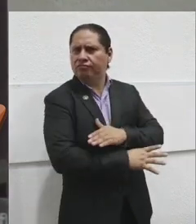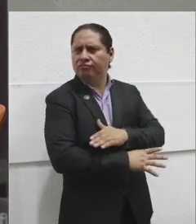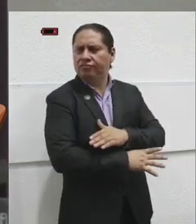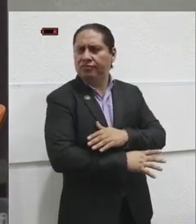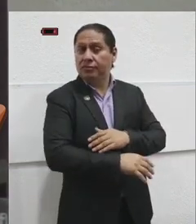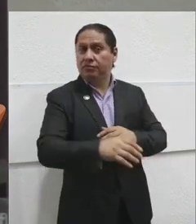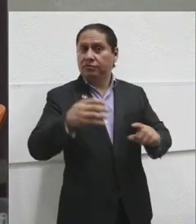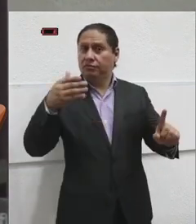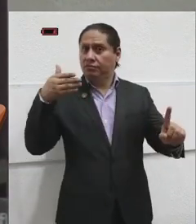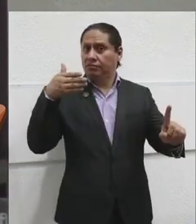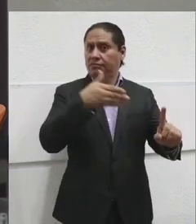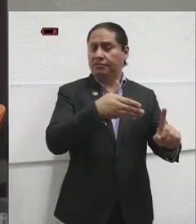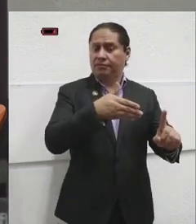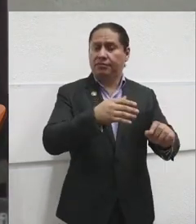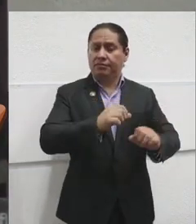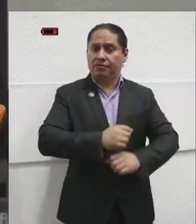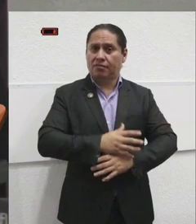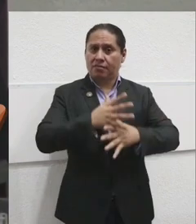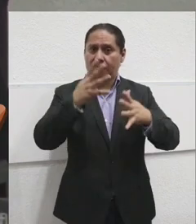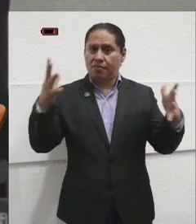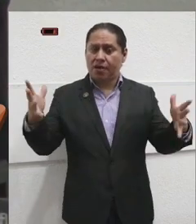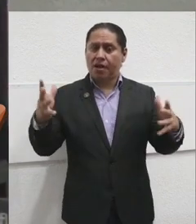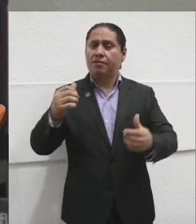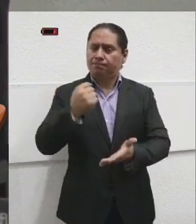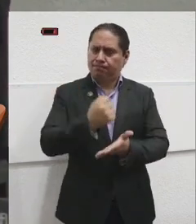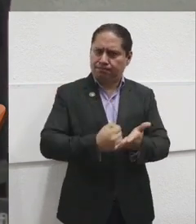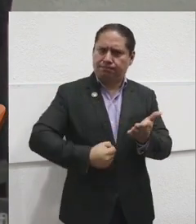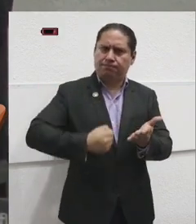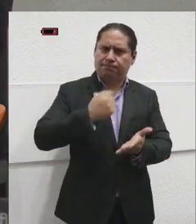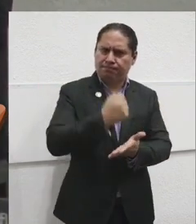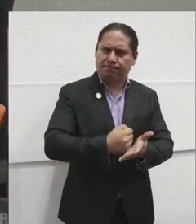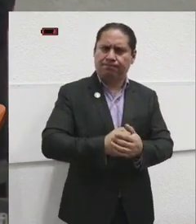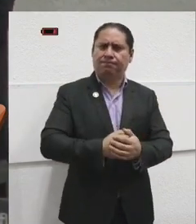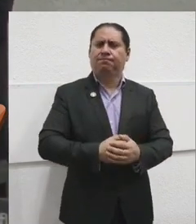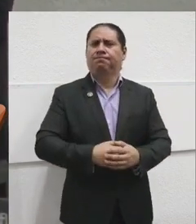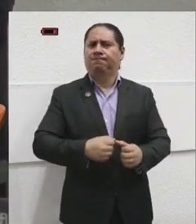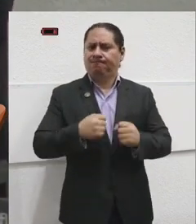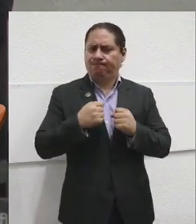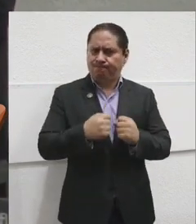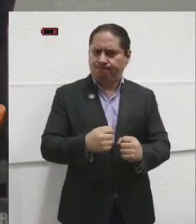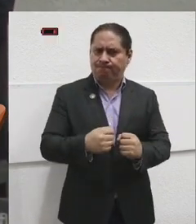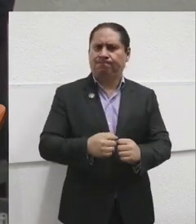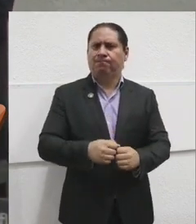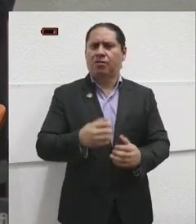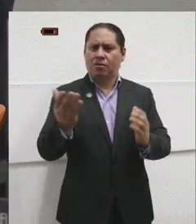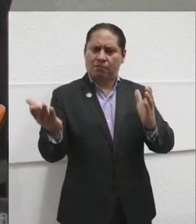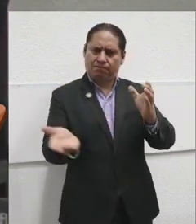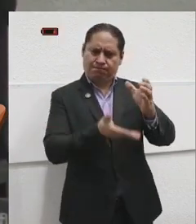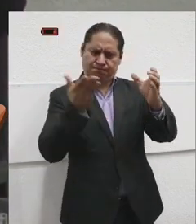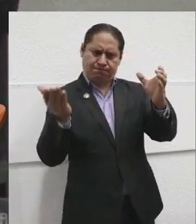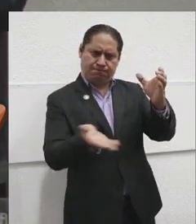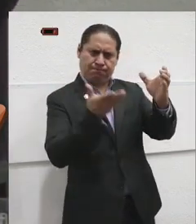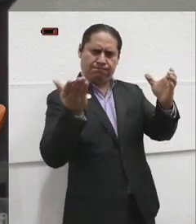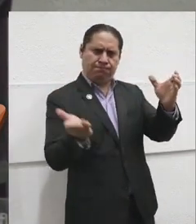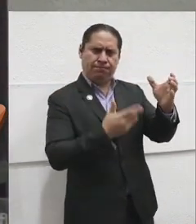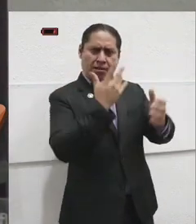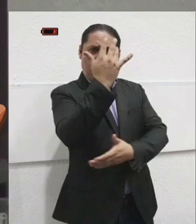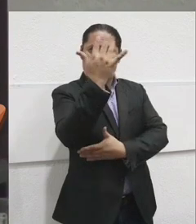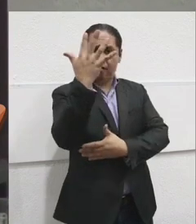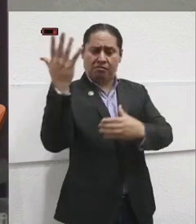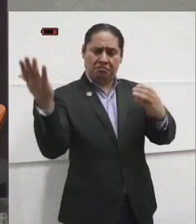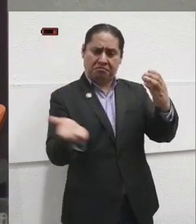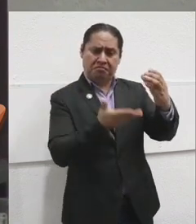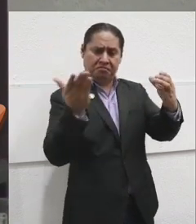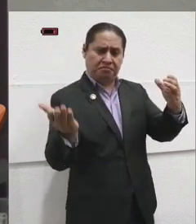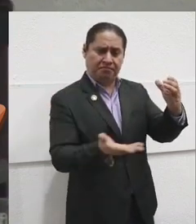mayúsculos, puesto que cada vez persiste con mayor fuerza la deforestación. Por cierto, tenemos aquí